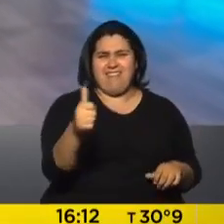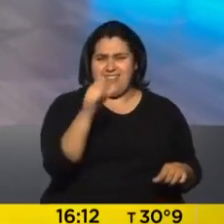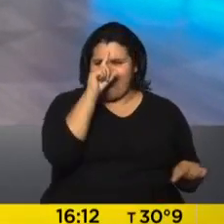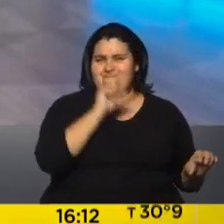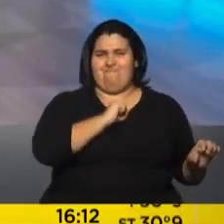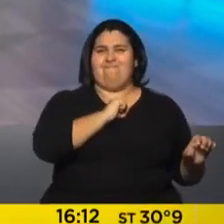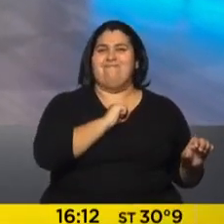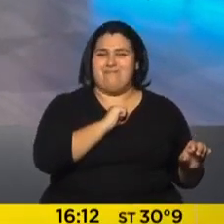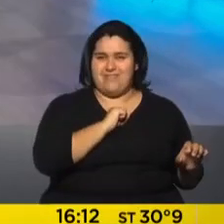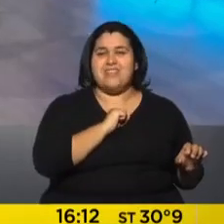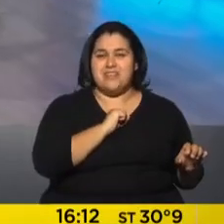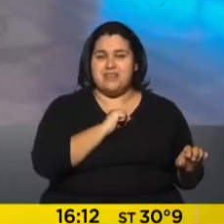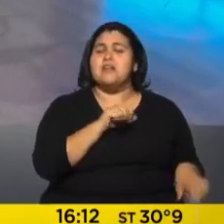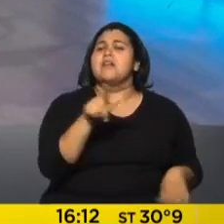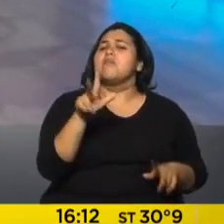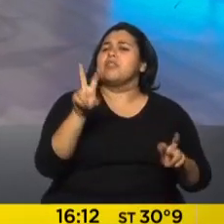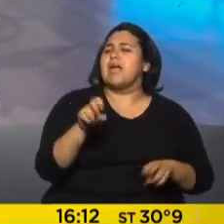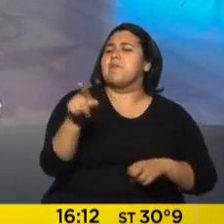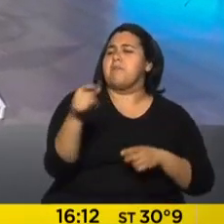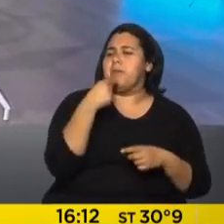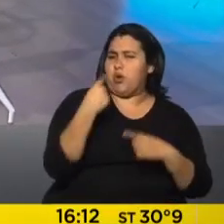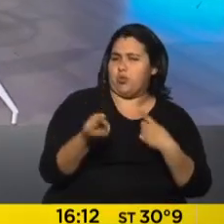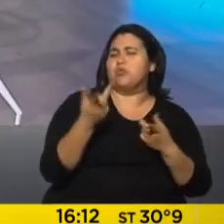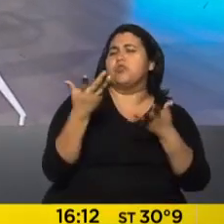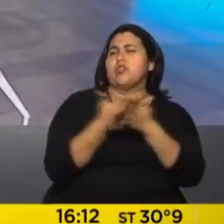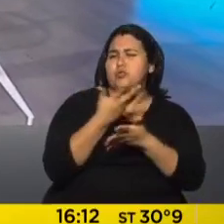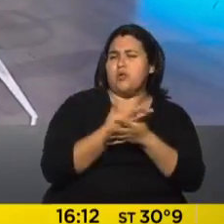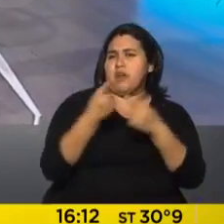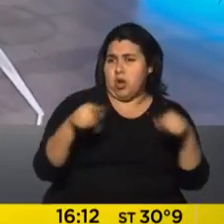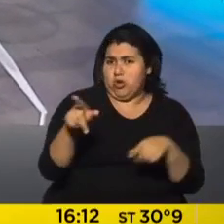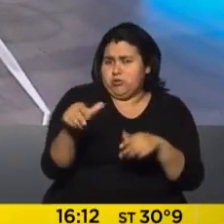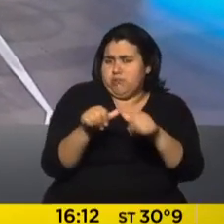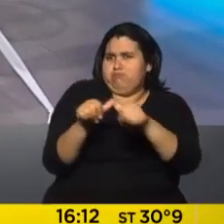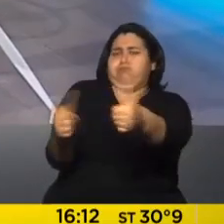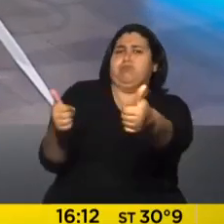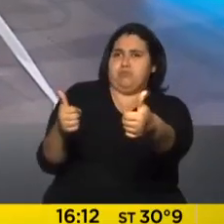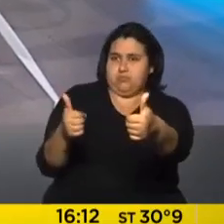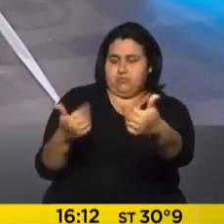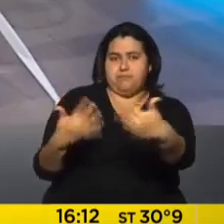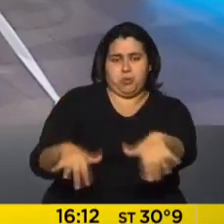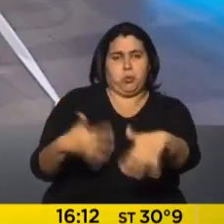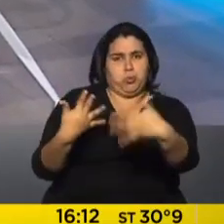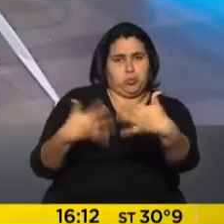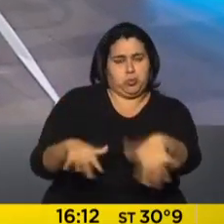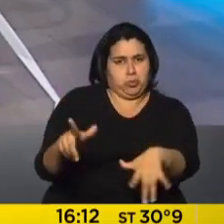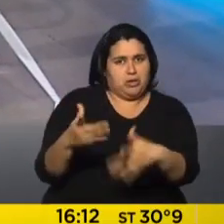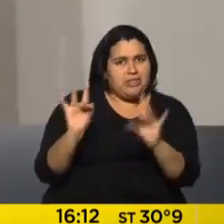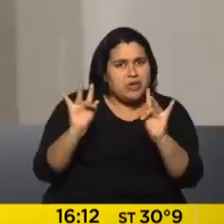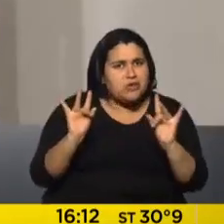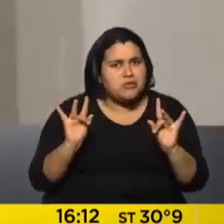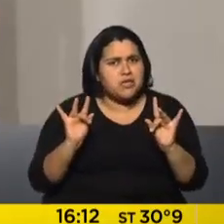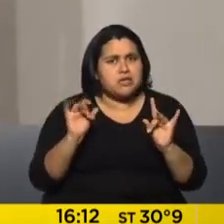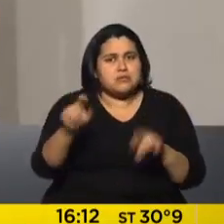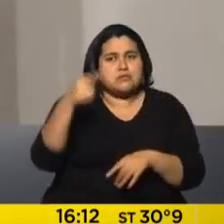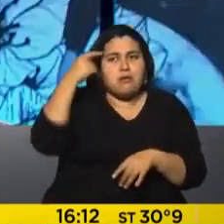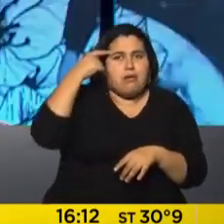Sí, gané. Pero me refiero a los riesgos que implicó romper esa relación que repercutió, obviamente, no solo en tu psiquis